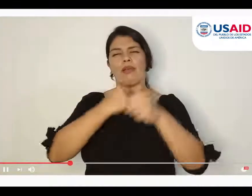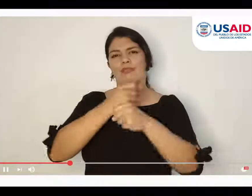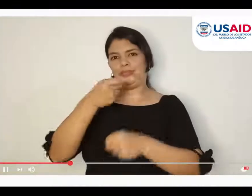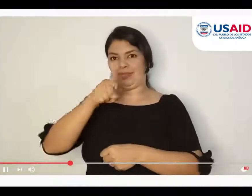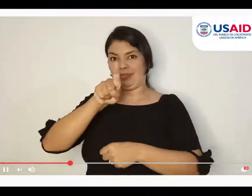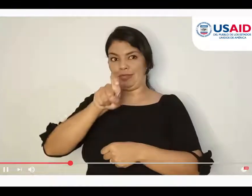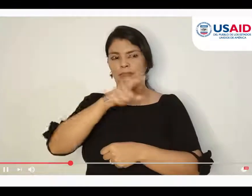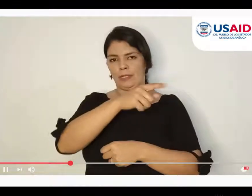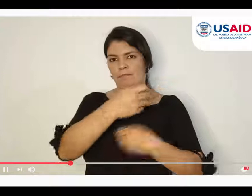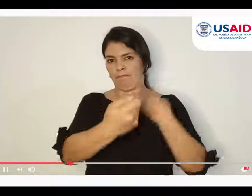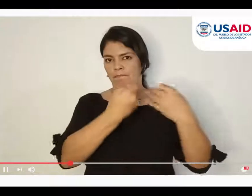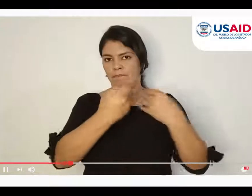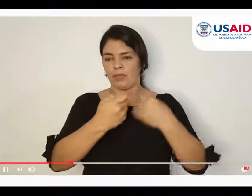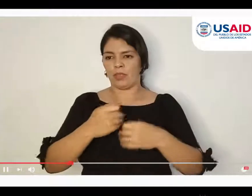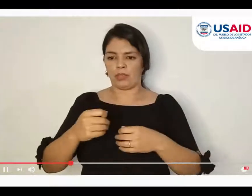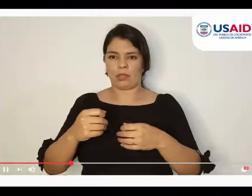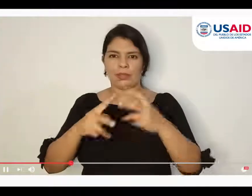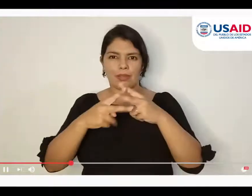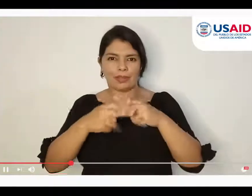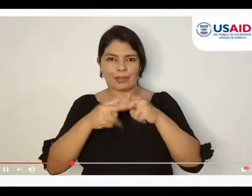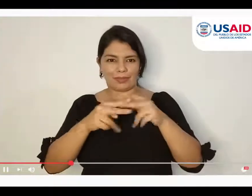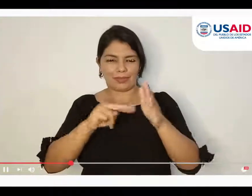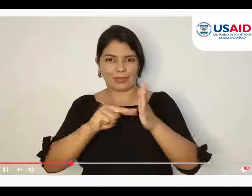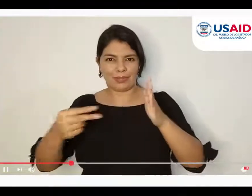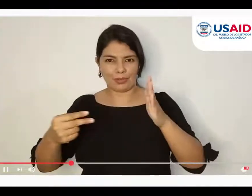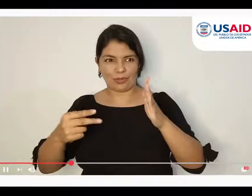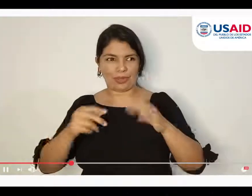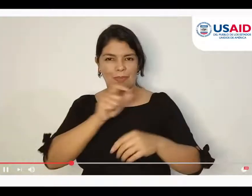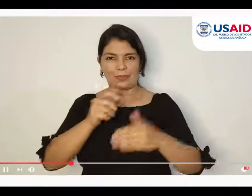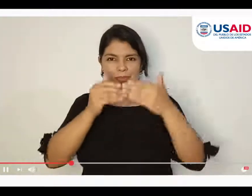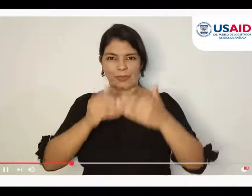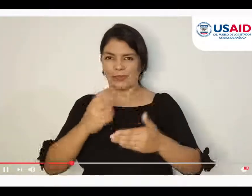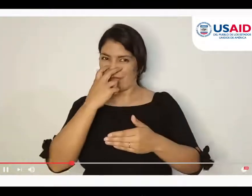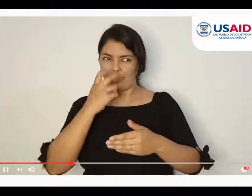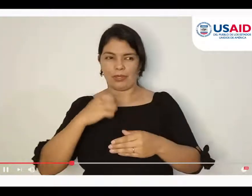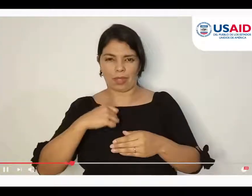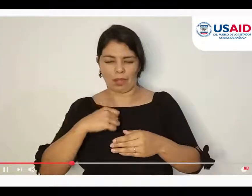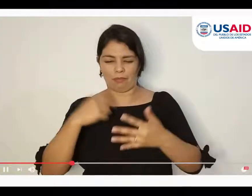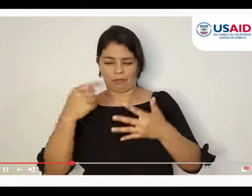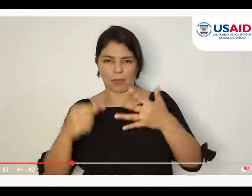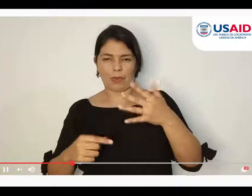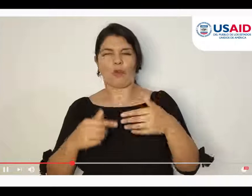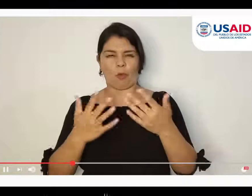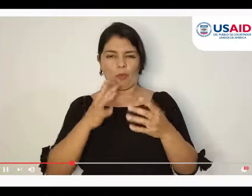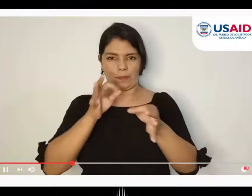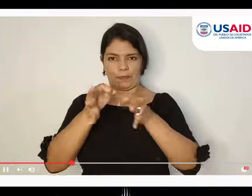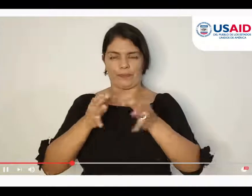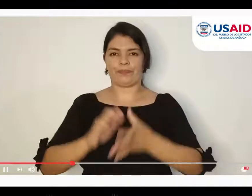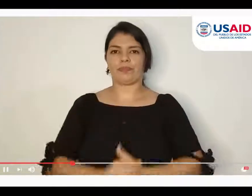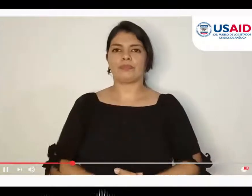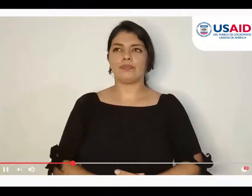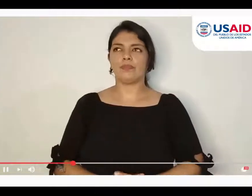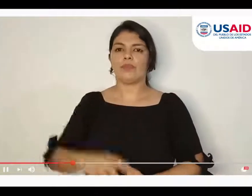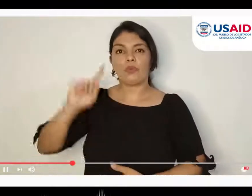y explica las herramientas tecnológicas con las que las personas con discapacidad visual cuentan hoy en día. A través del